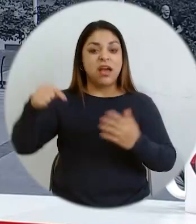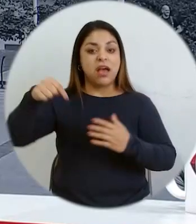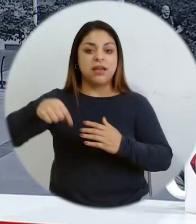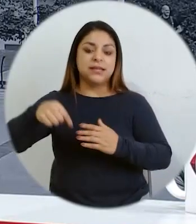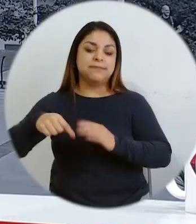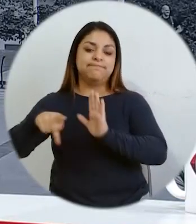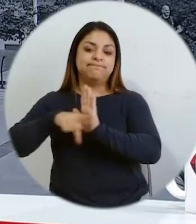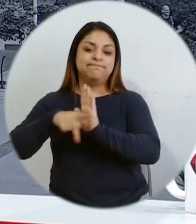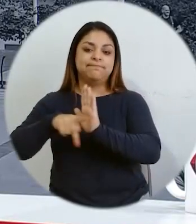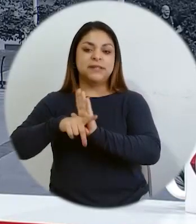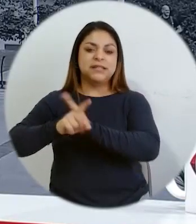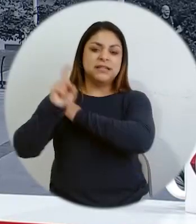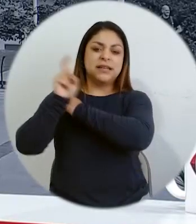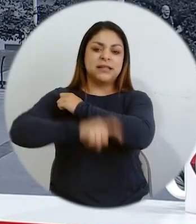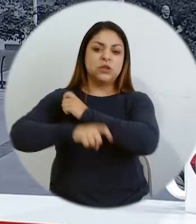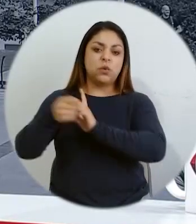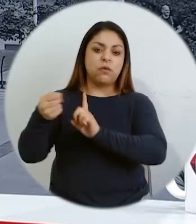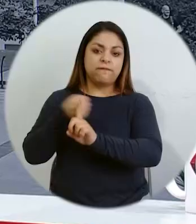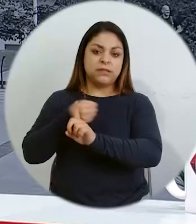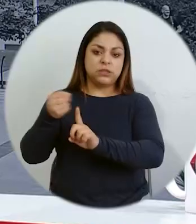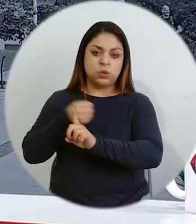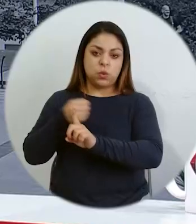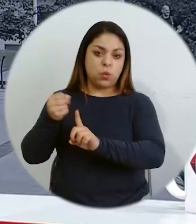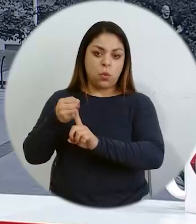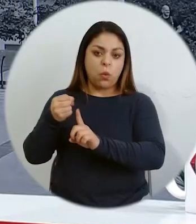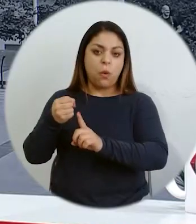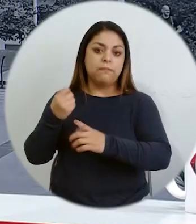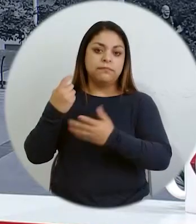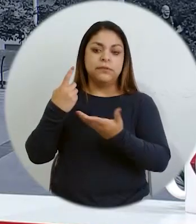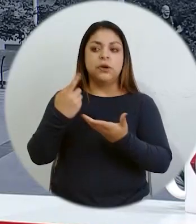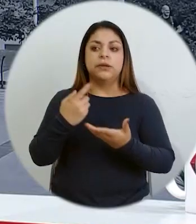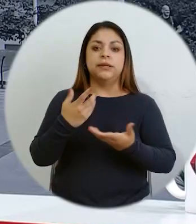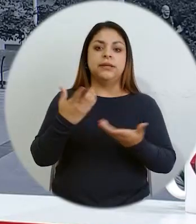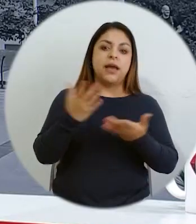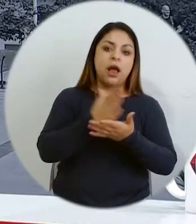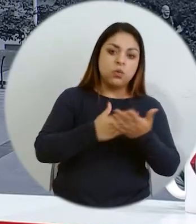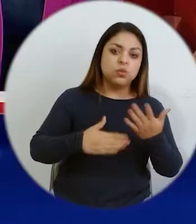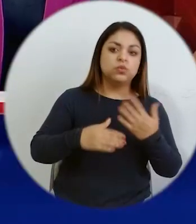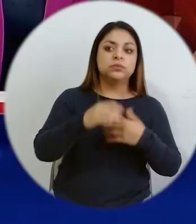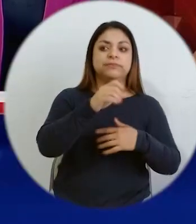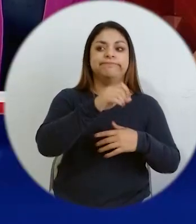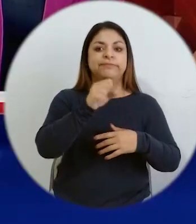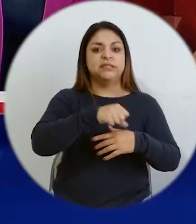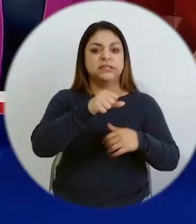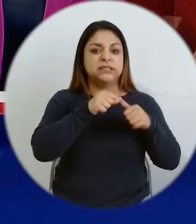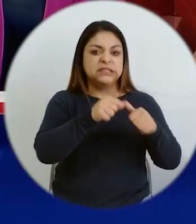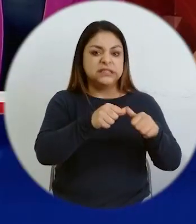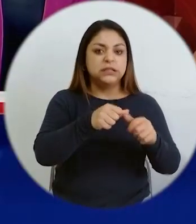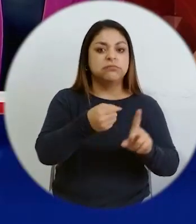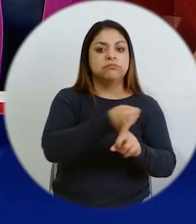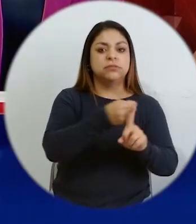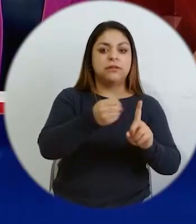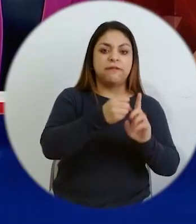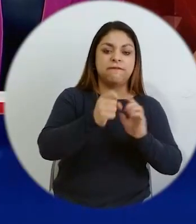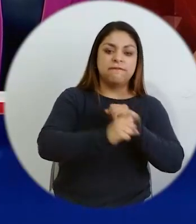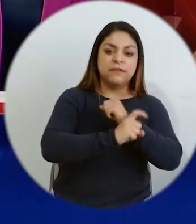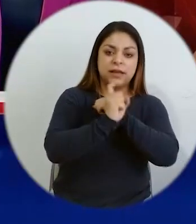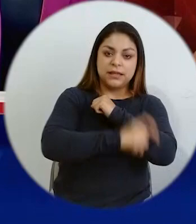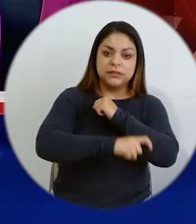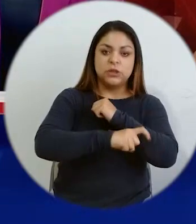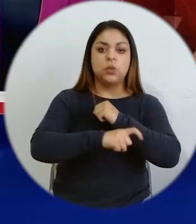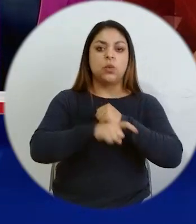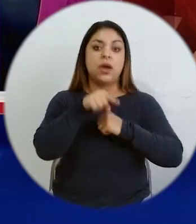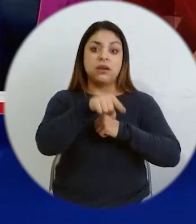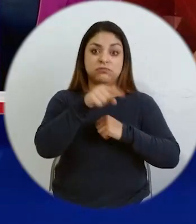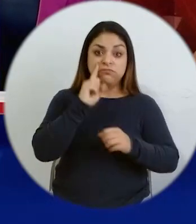legitimando el castigo físico o diferentes formas de agresión como maneras de supuestamente corregir el